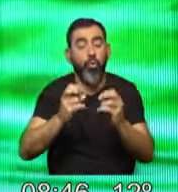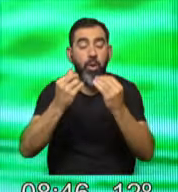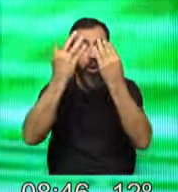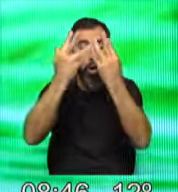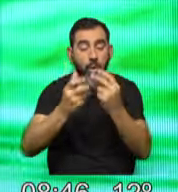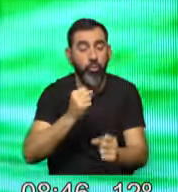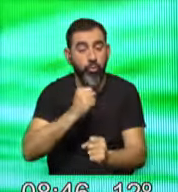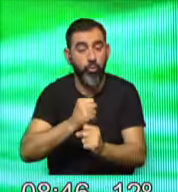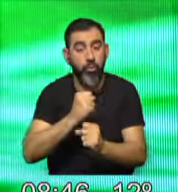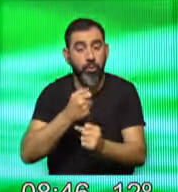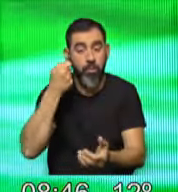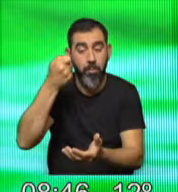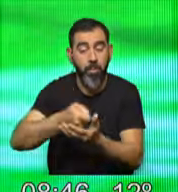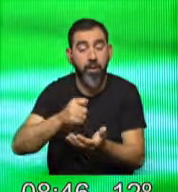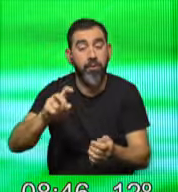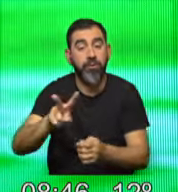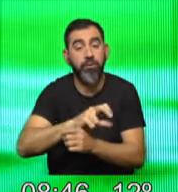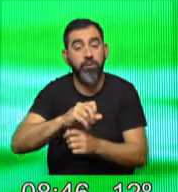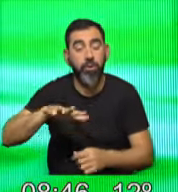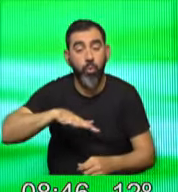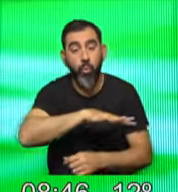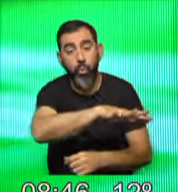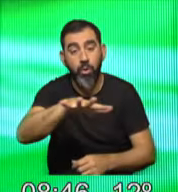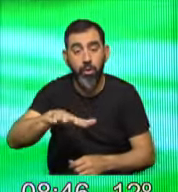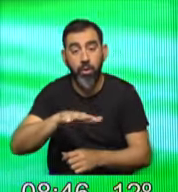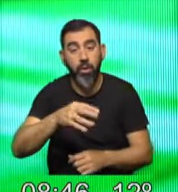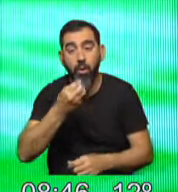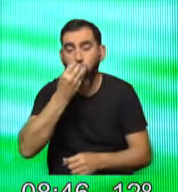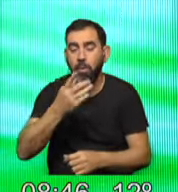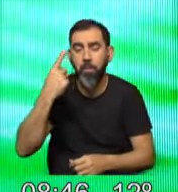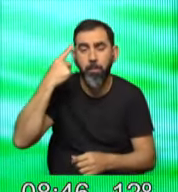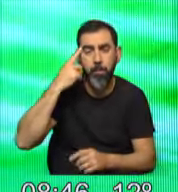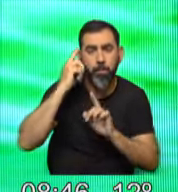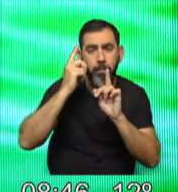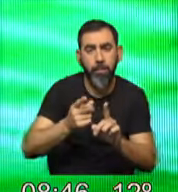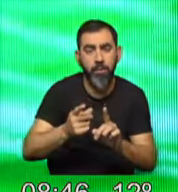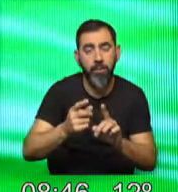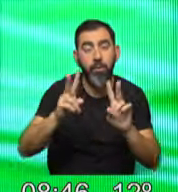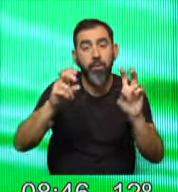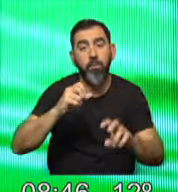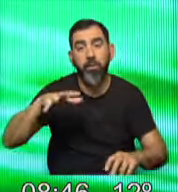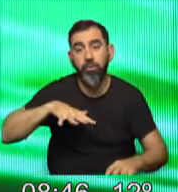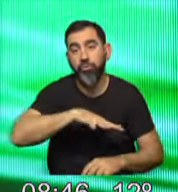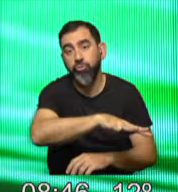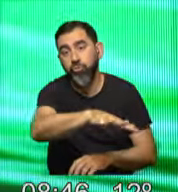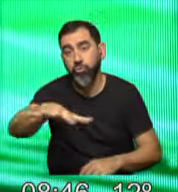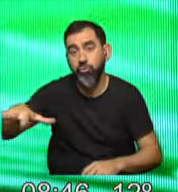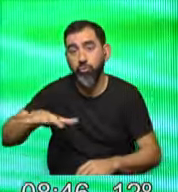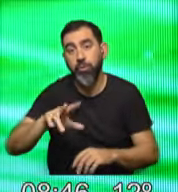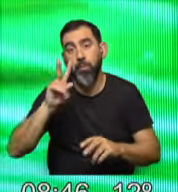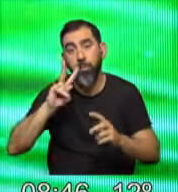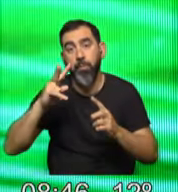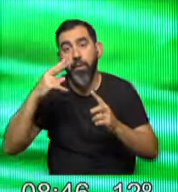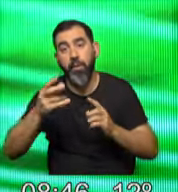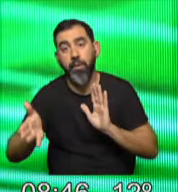automatización para financiar la seguridad social Está bueno pensar en términos sociales y también con una perspectiva de